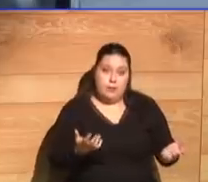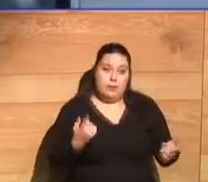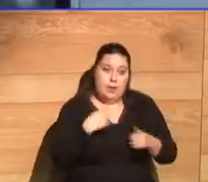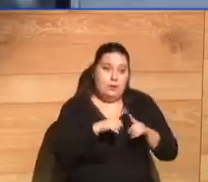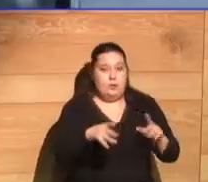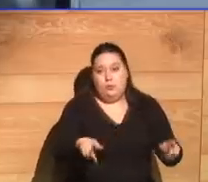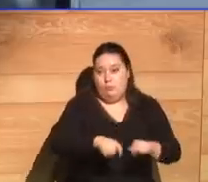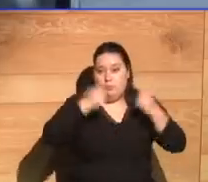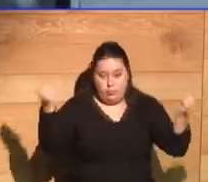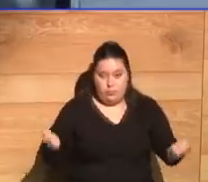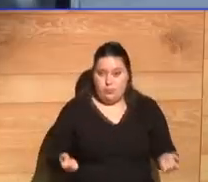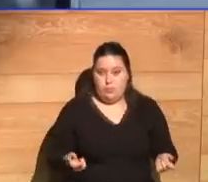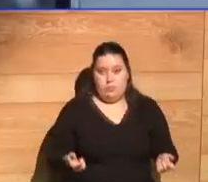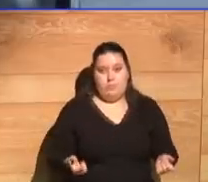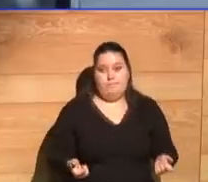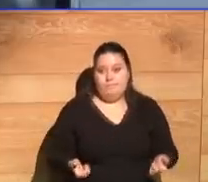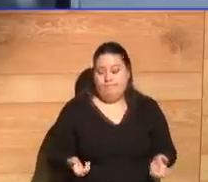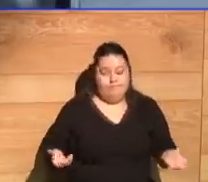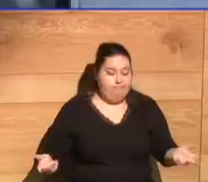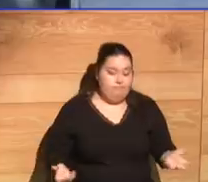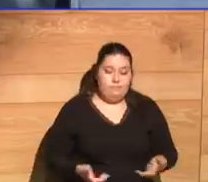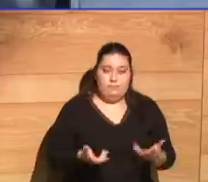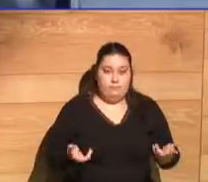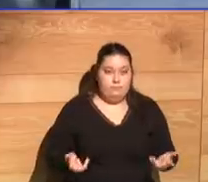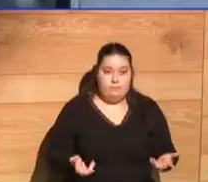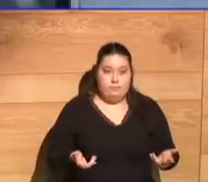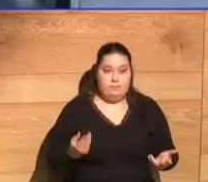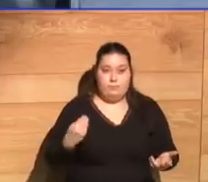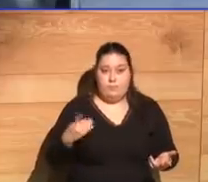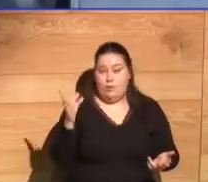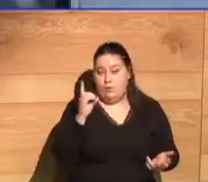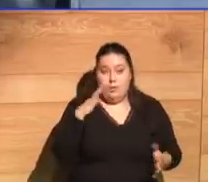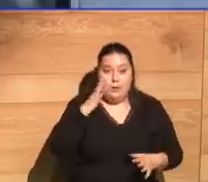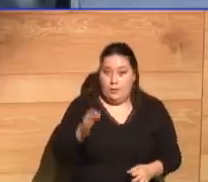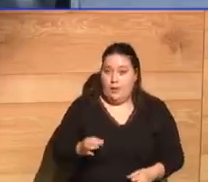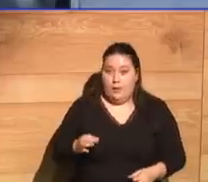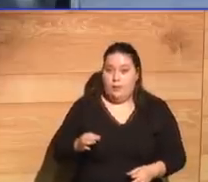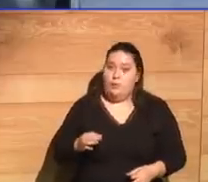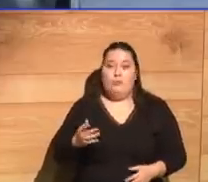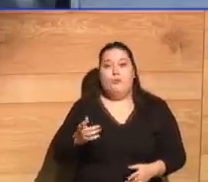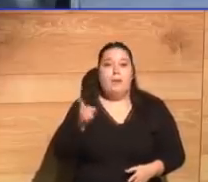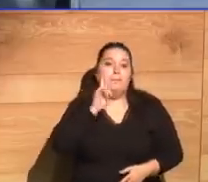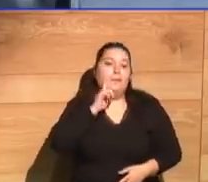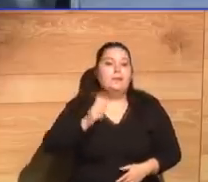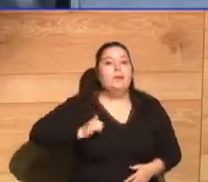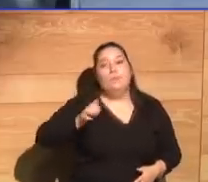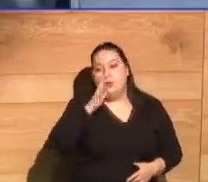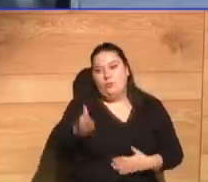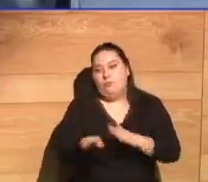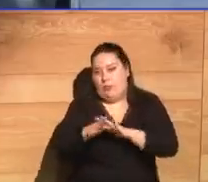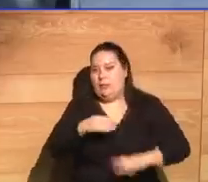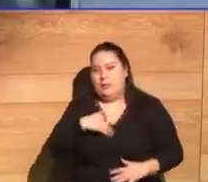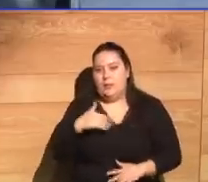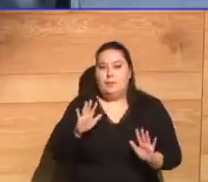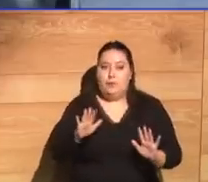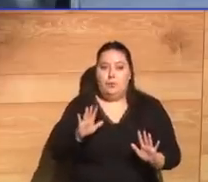se rompen por el lado más débil y en este caso era el de Donner. Donner en realidad estaba marcándose un farol porque quería seguir adelante. Pero en fin,